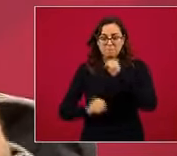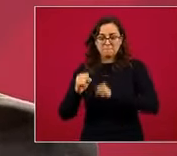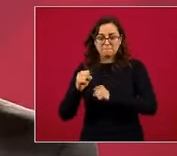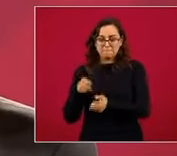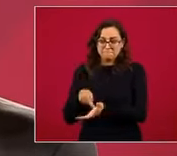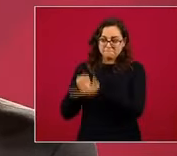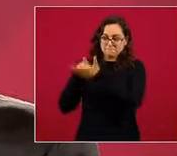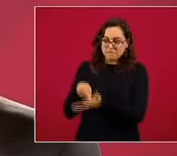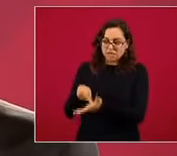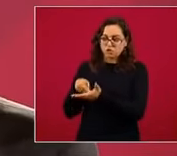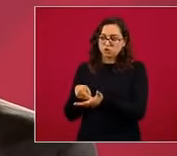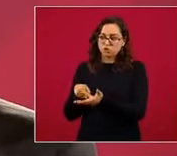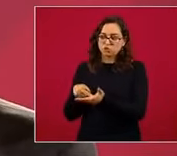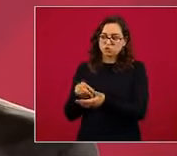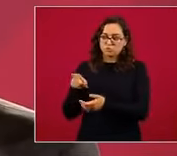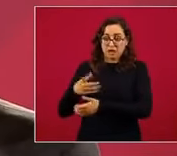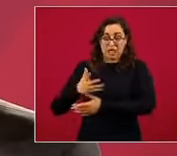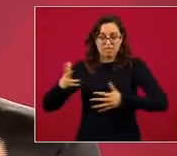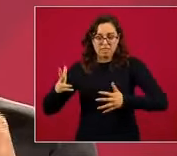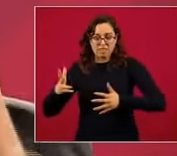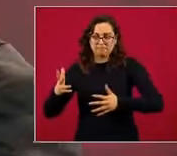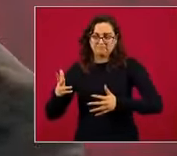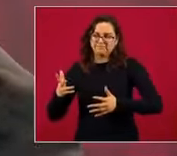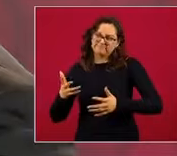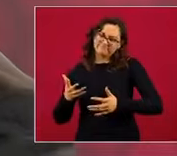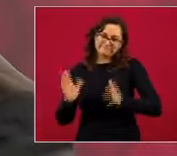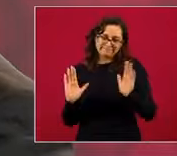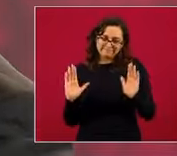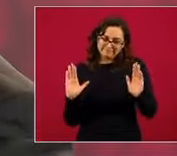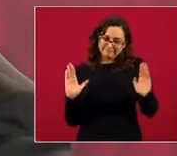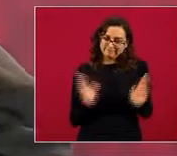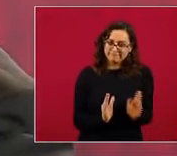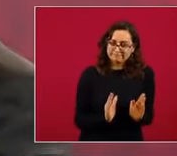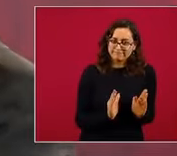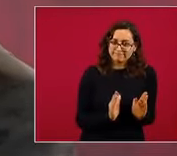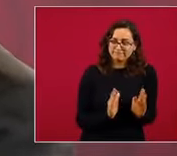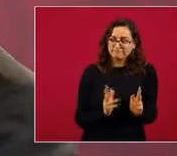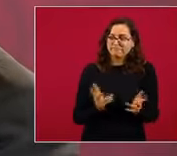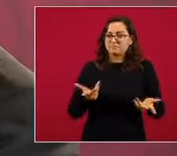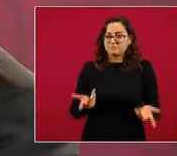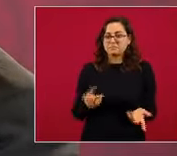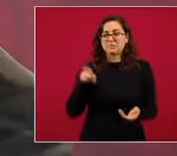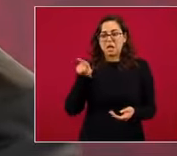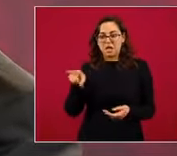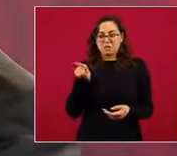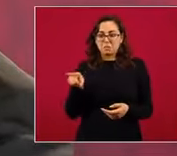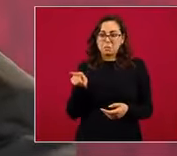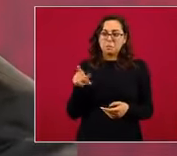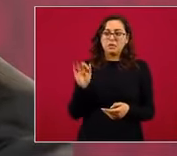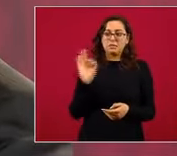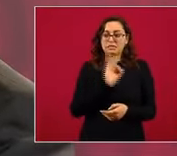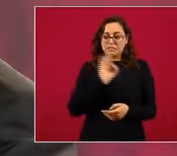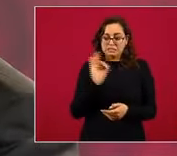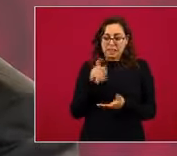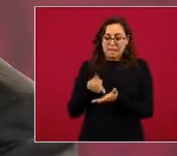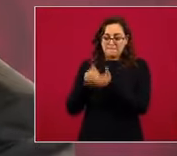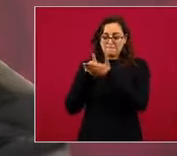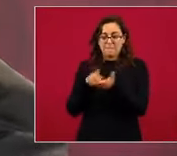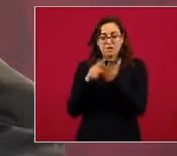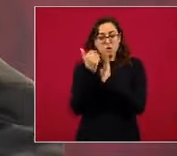en una división de menor peso. Y si está en el límite, pueden tener la aspiración, el propio boxeador y sus